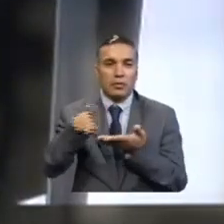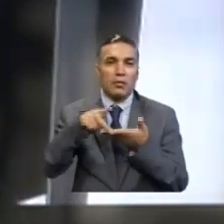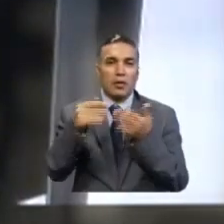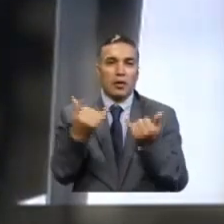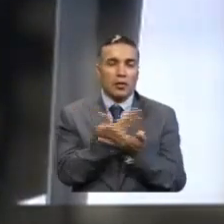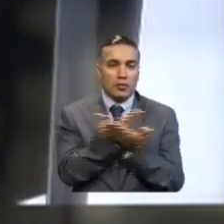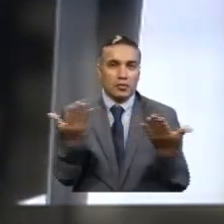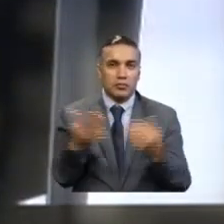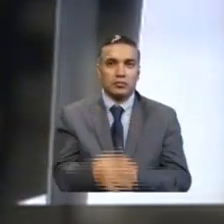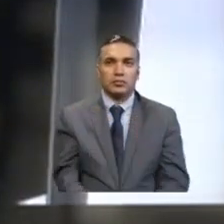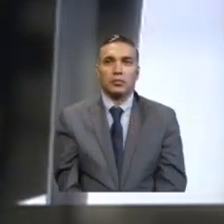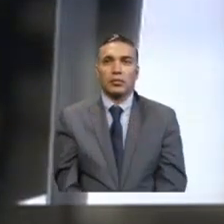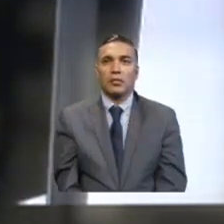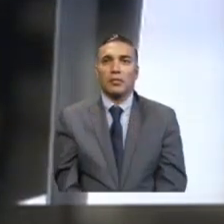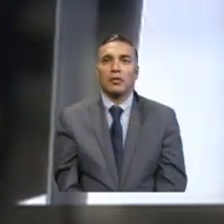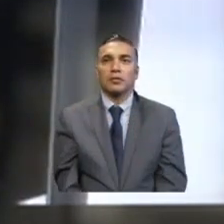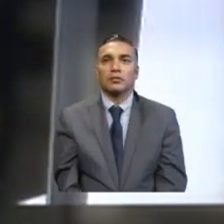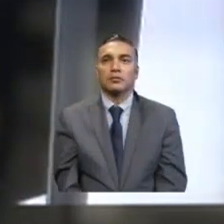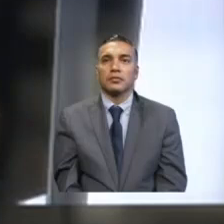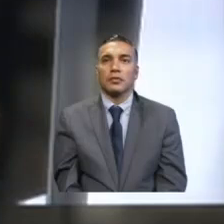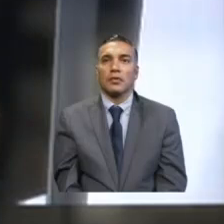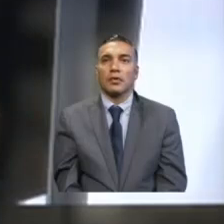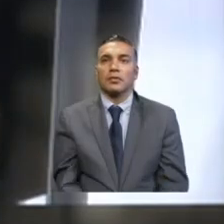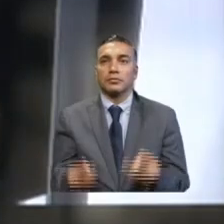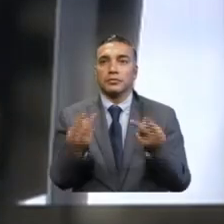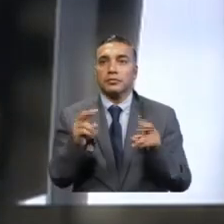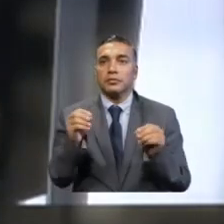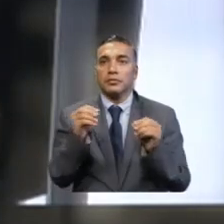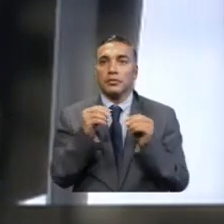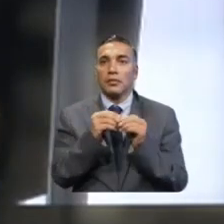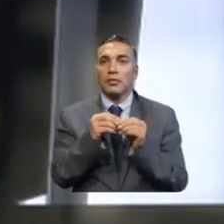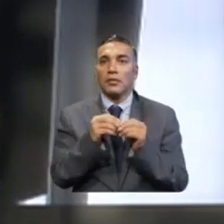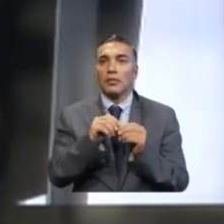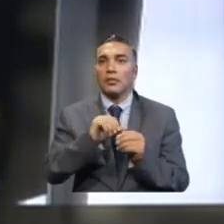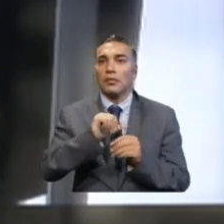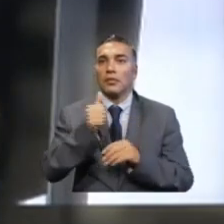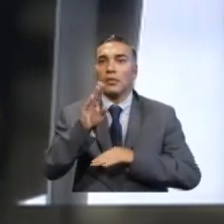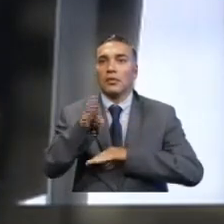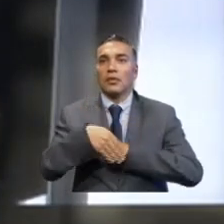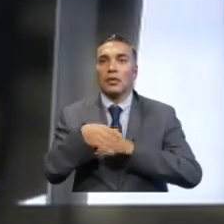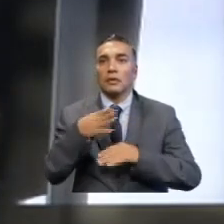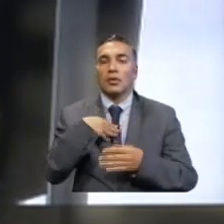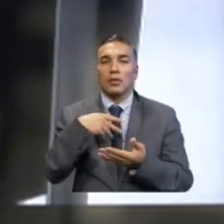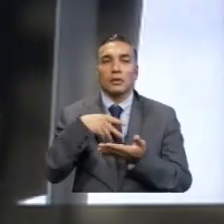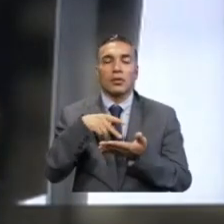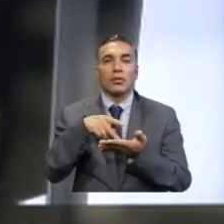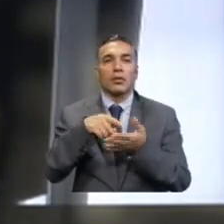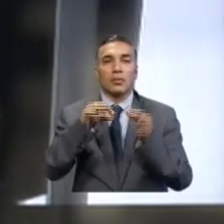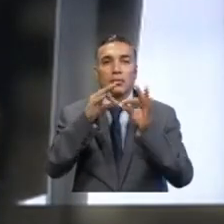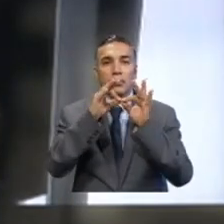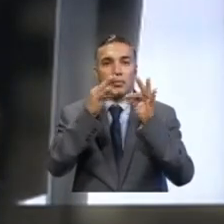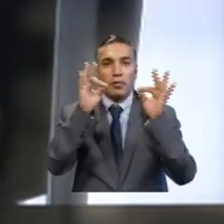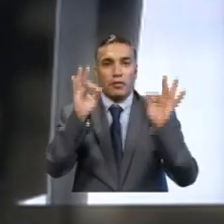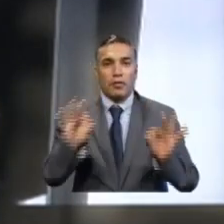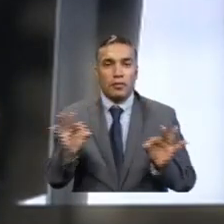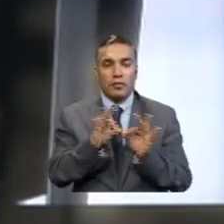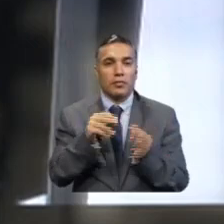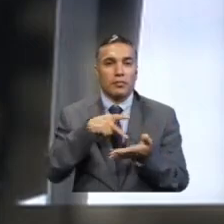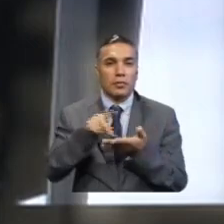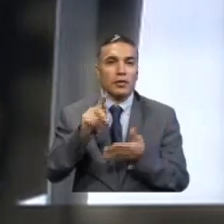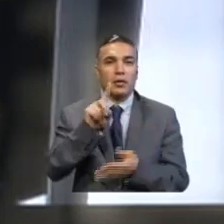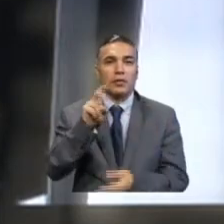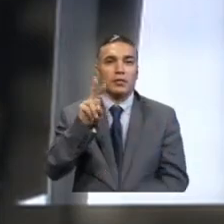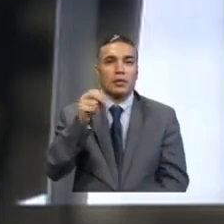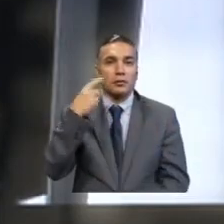millones de dólares. Se han reconocido obligaciones adicionales a las que estaban previstas en la reforma por cerca de 420 millones de